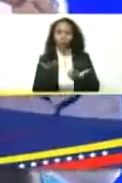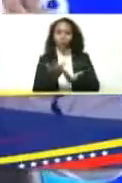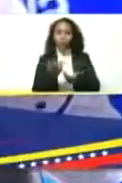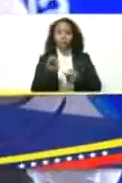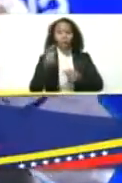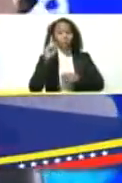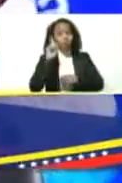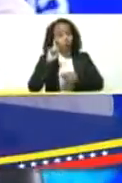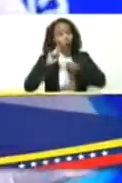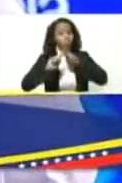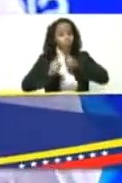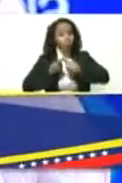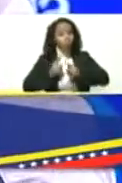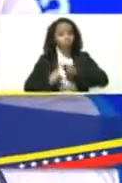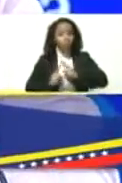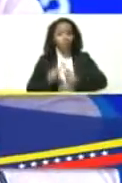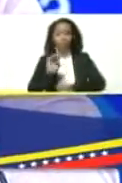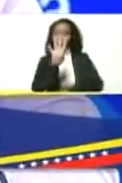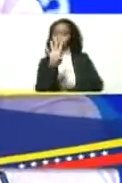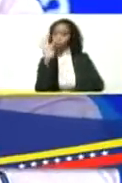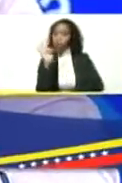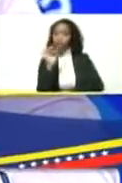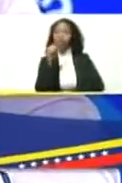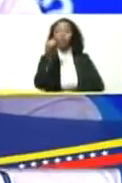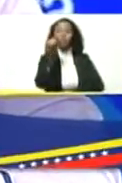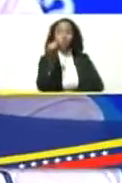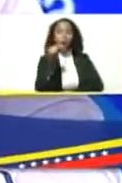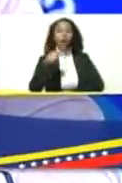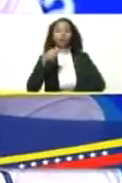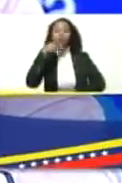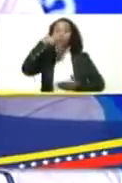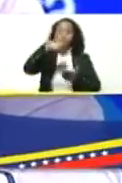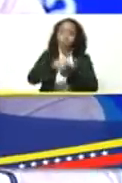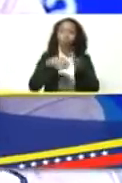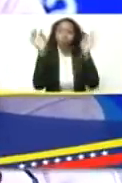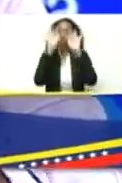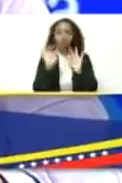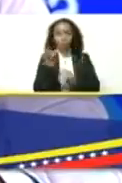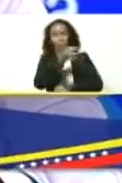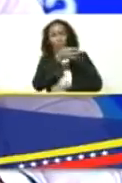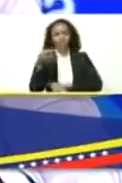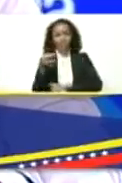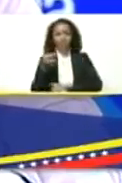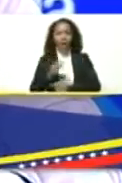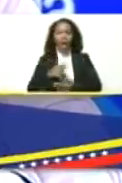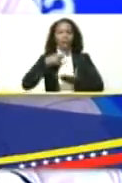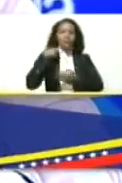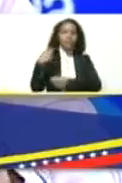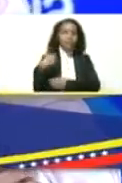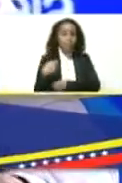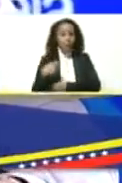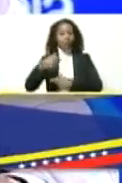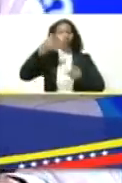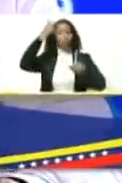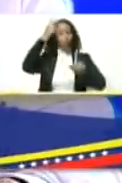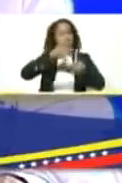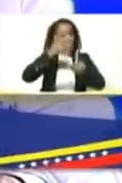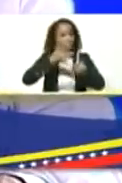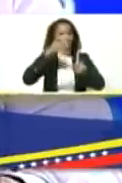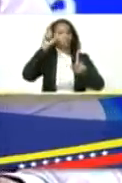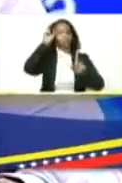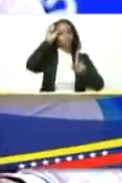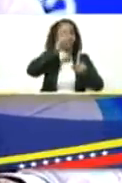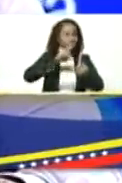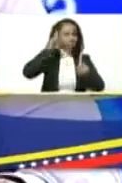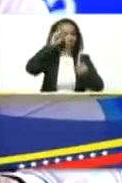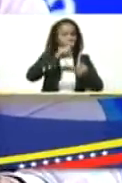cosas de las cuatro F que usted mencionó, que es una fórmula perfecta, la del financiamiento, la formación, y